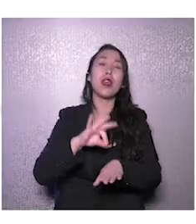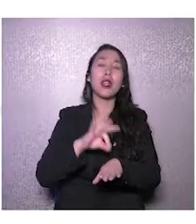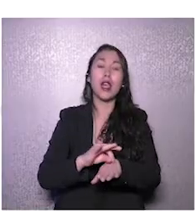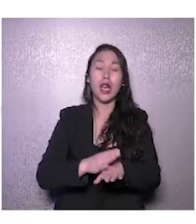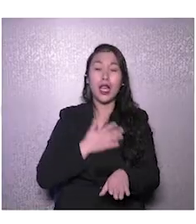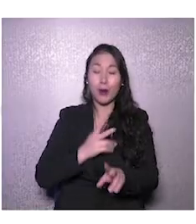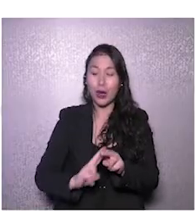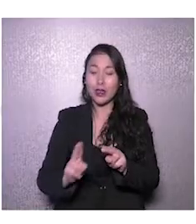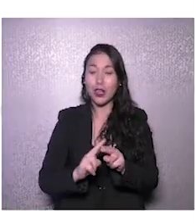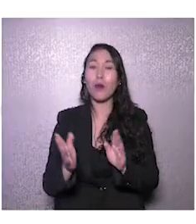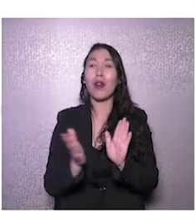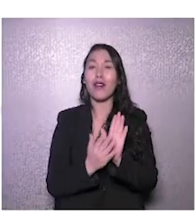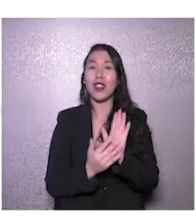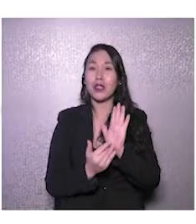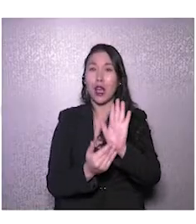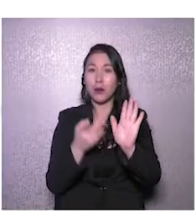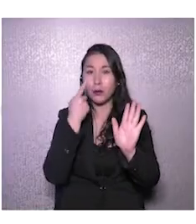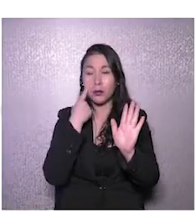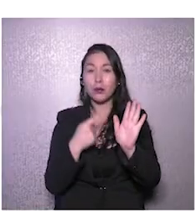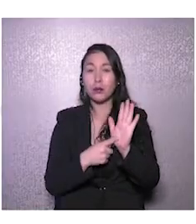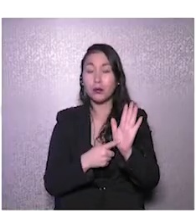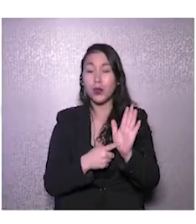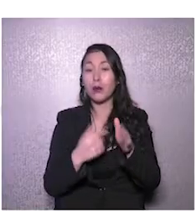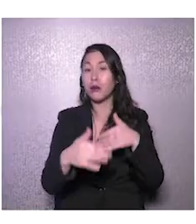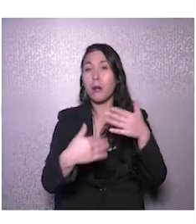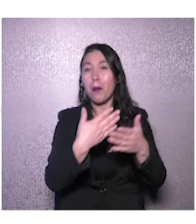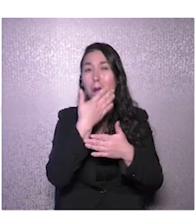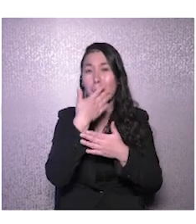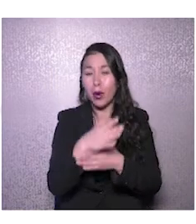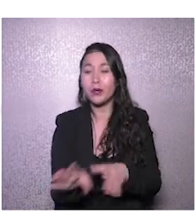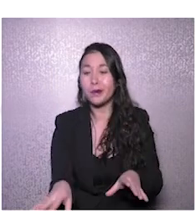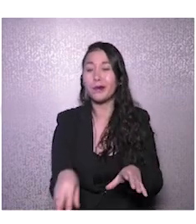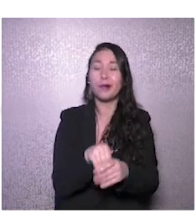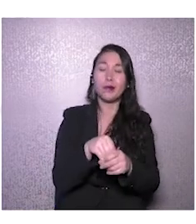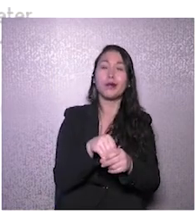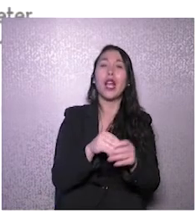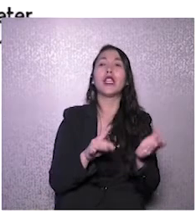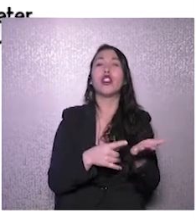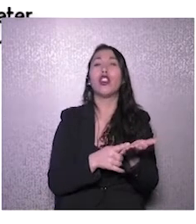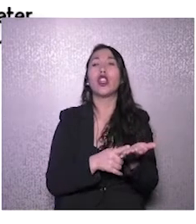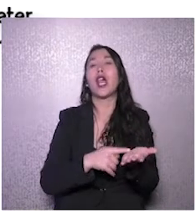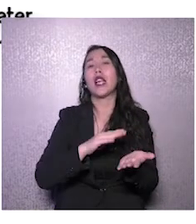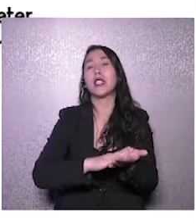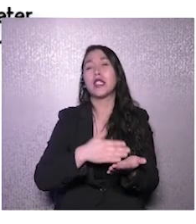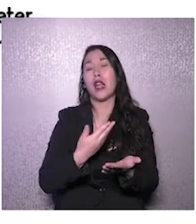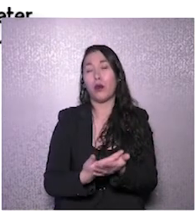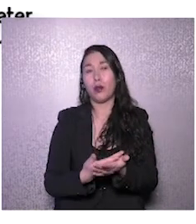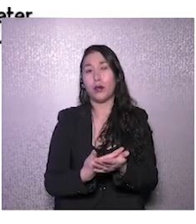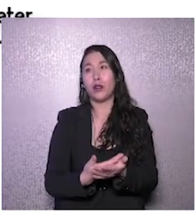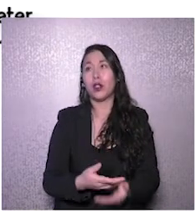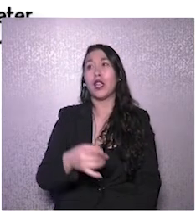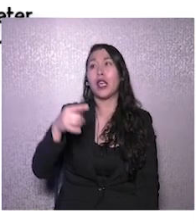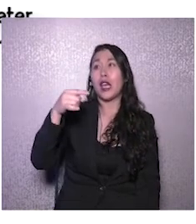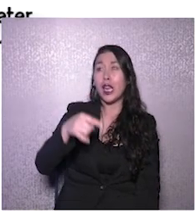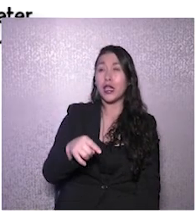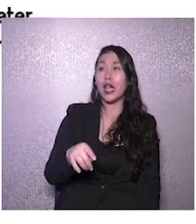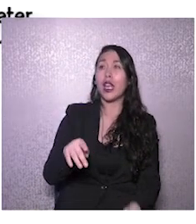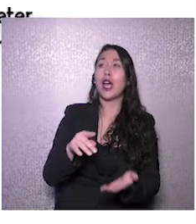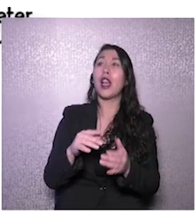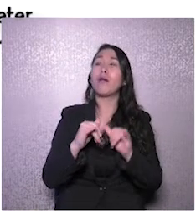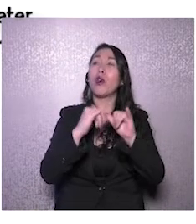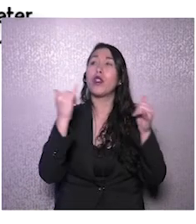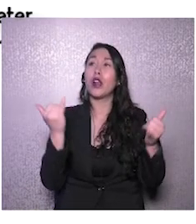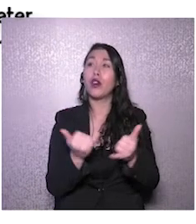evidencia que maximice el impacto de la adopción de las tecnologías de la información en salud. Este es el modelo de board que